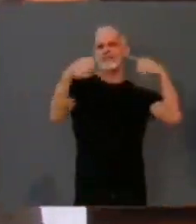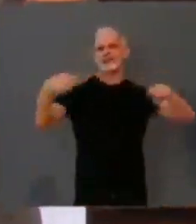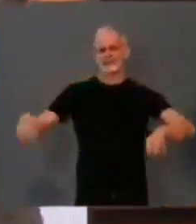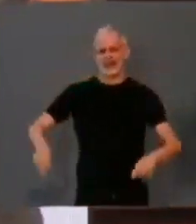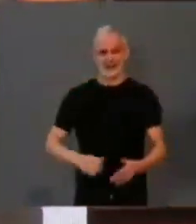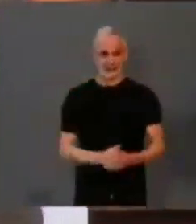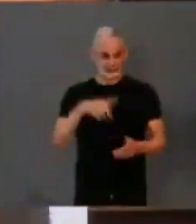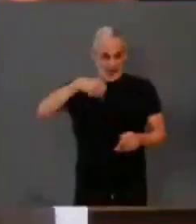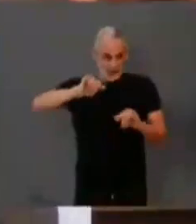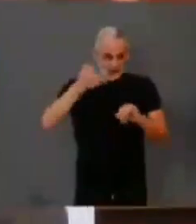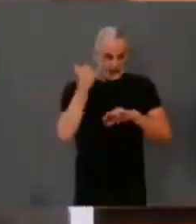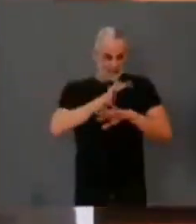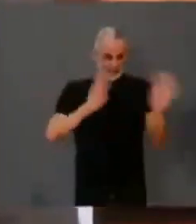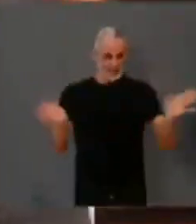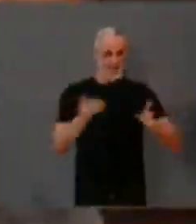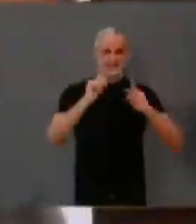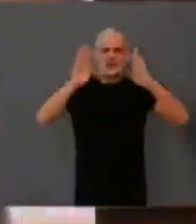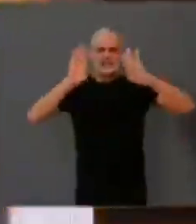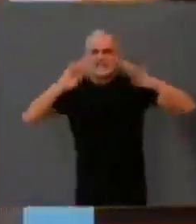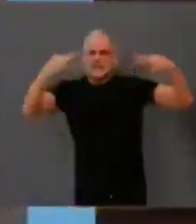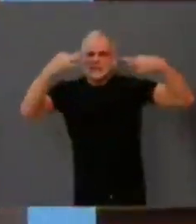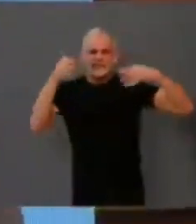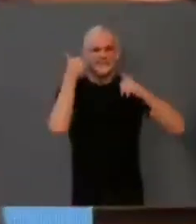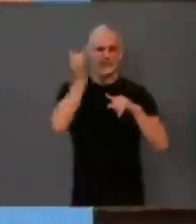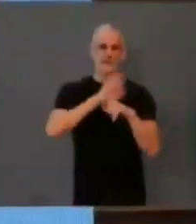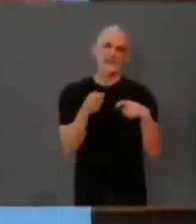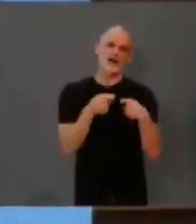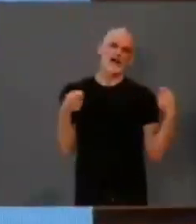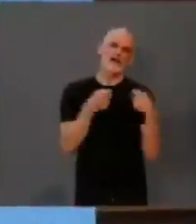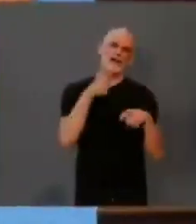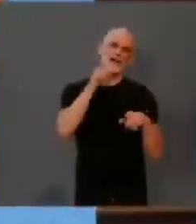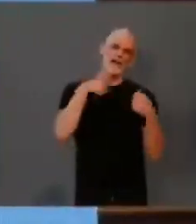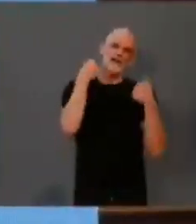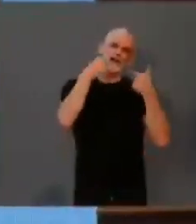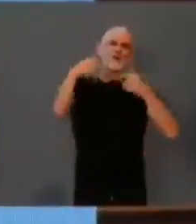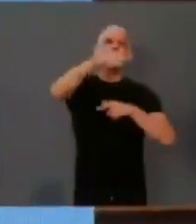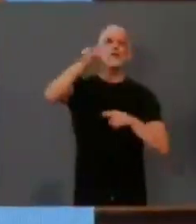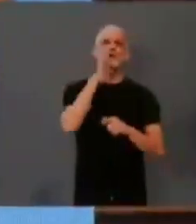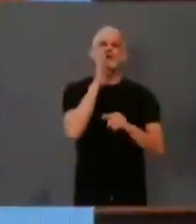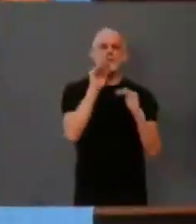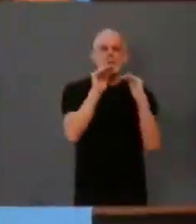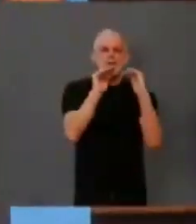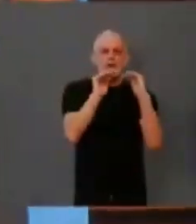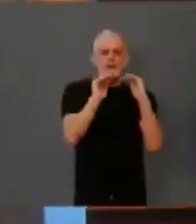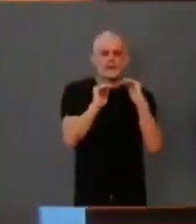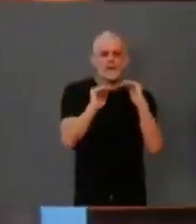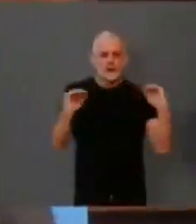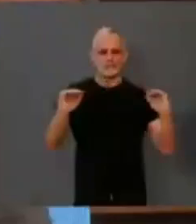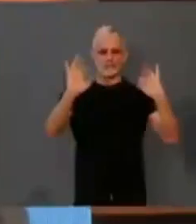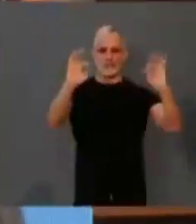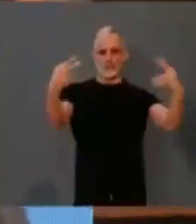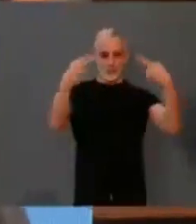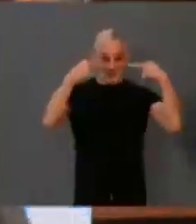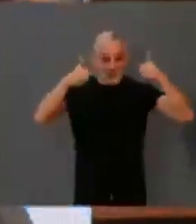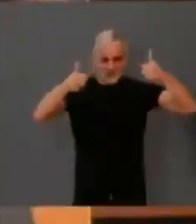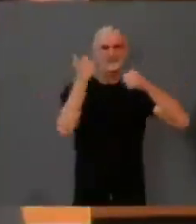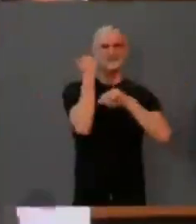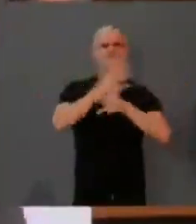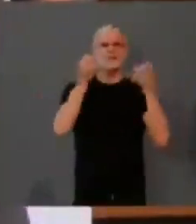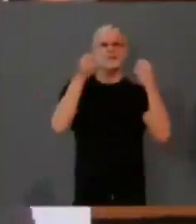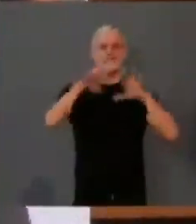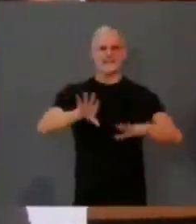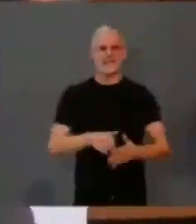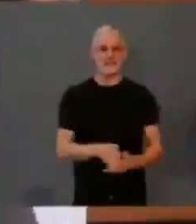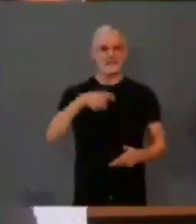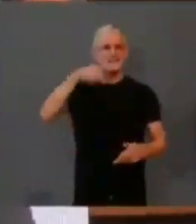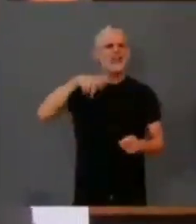Bueno ahora sí ya que tenemos la atención de todo este momento fue estirar para que usted se calle Eso fue así para hacer la atención de todos Así que bueno le vamos